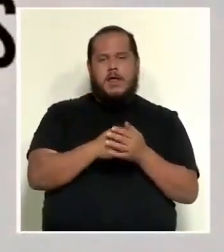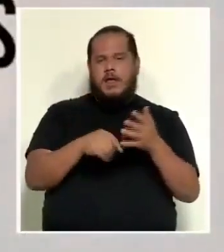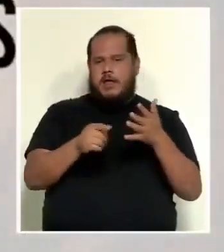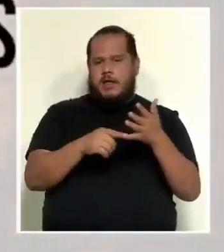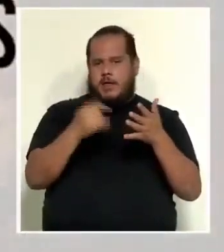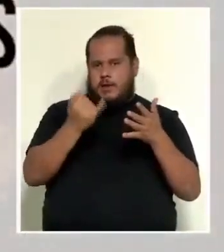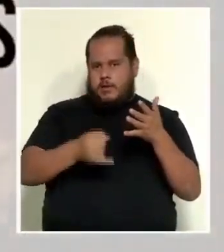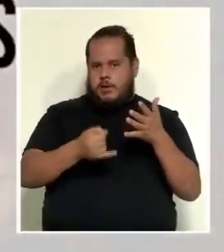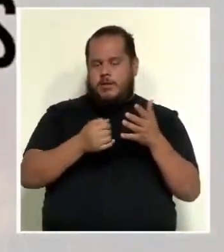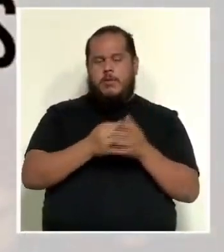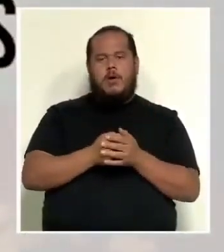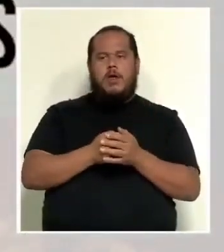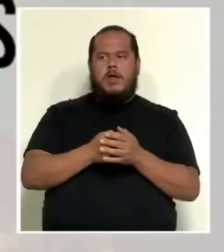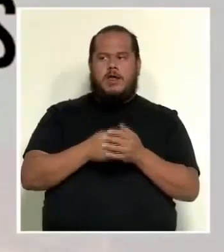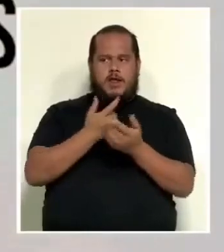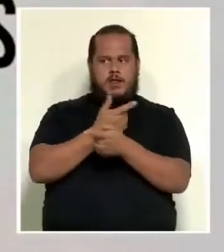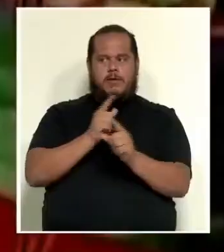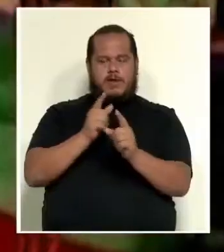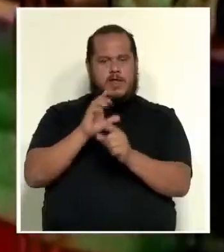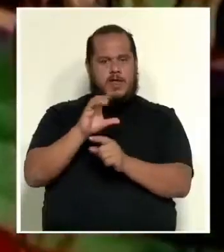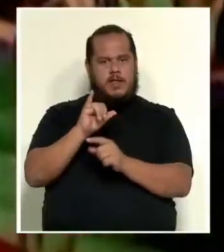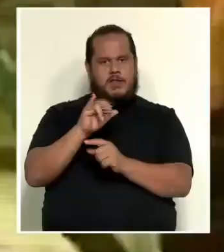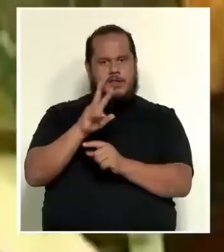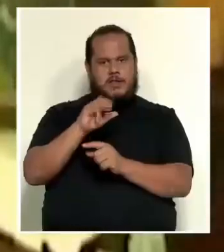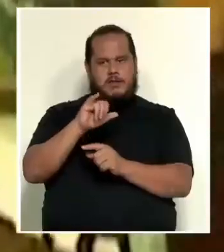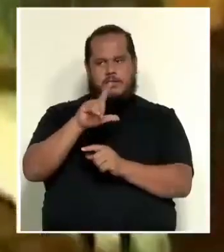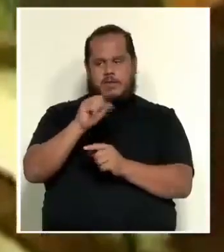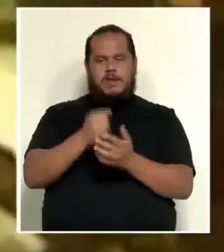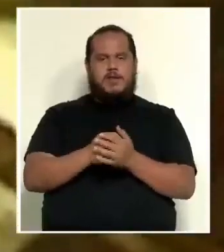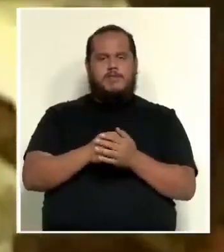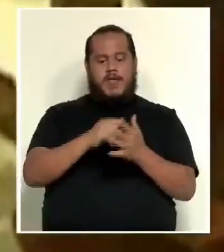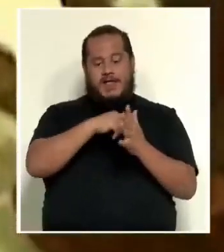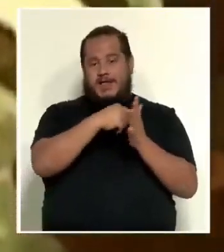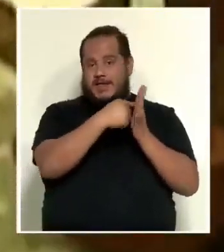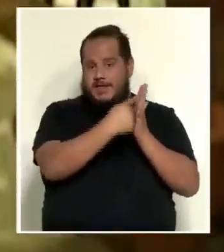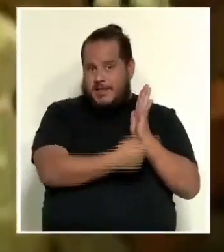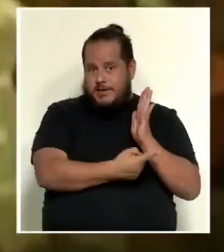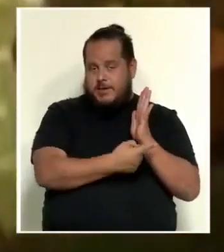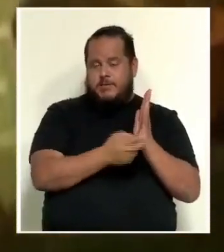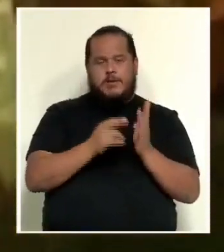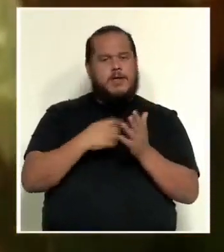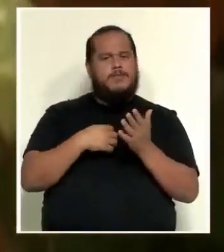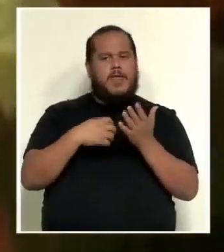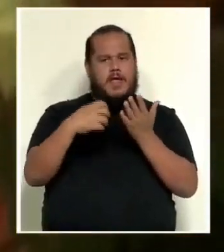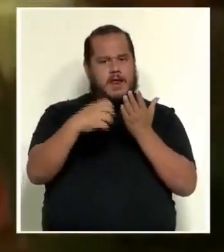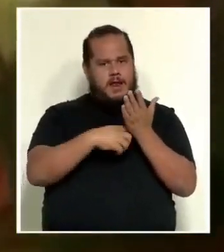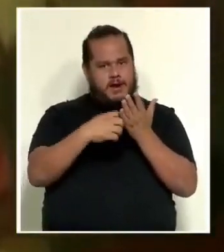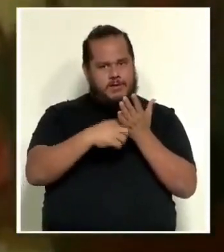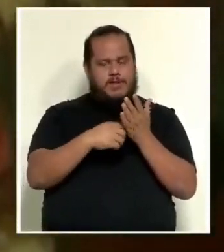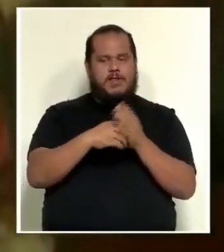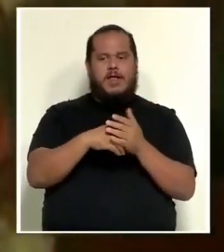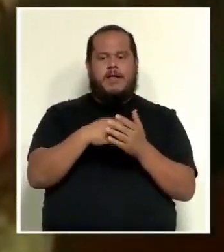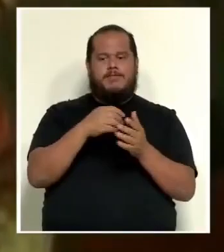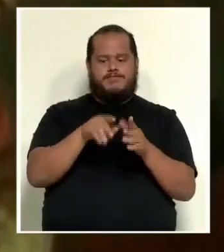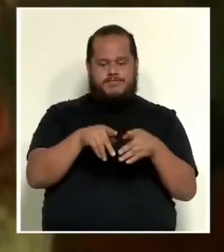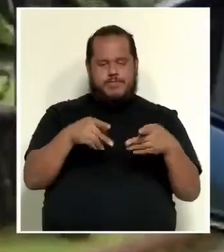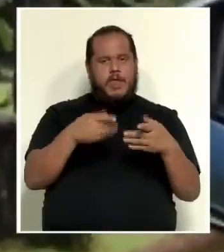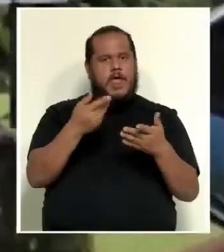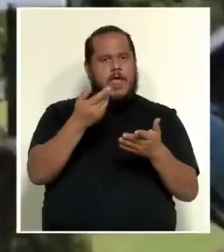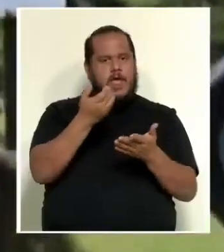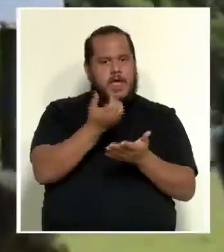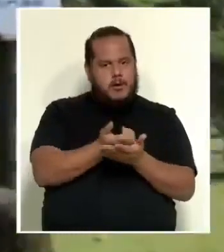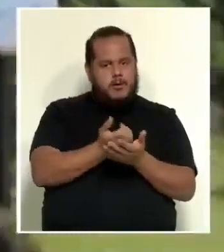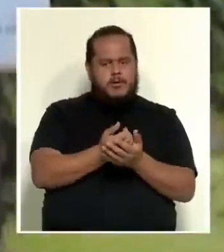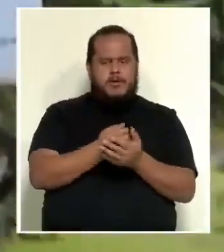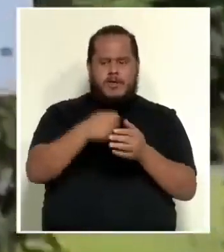y respeto a las libertades civiles. A partir de estos criterios, la revista The Economist agrupa y clasifica